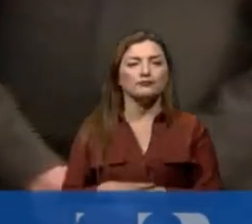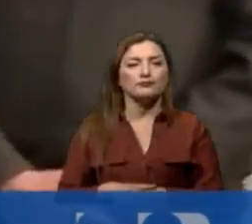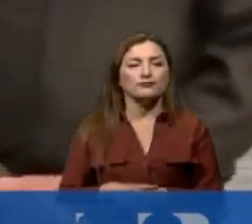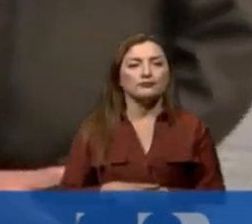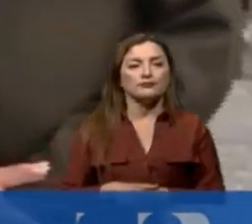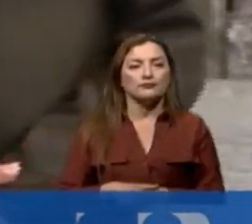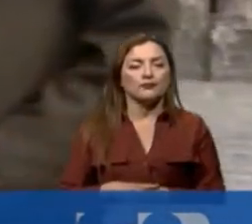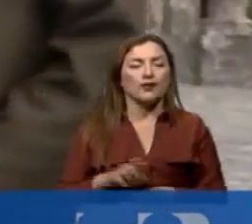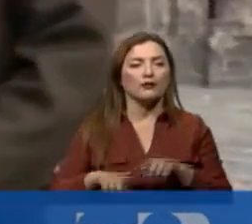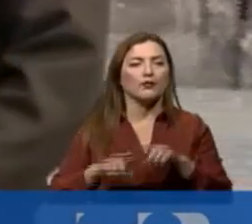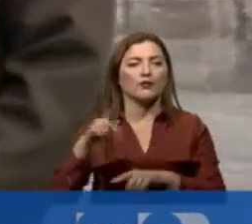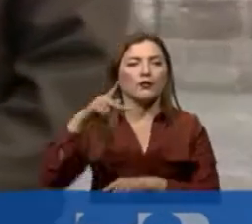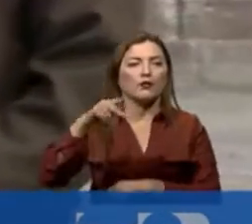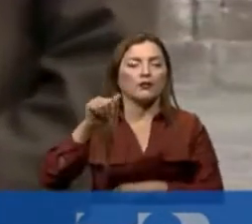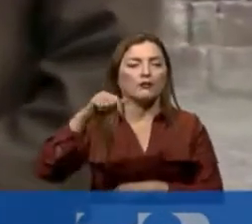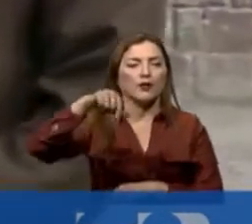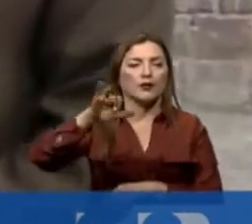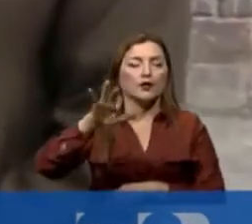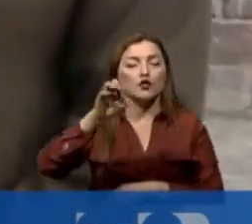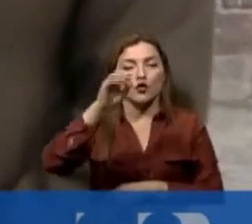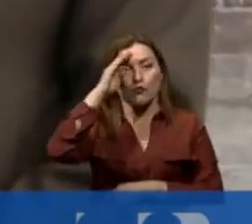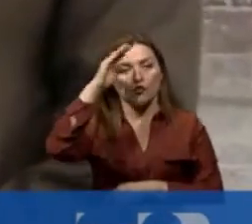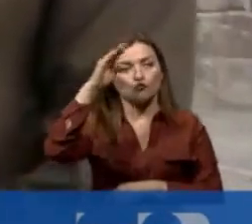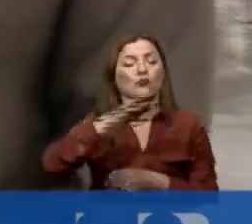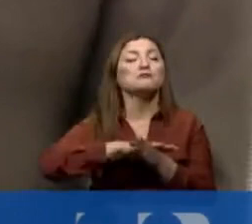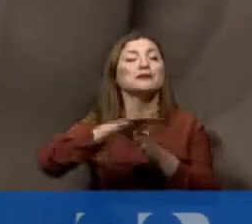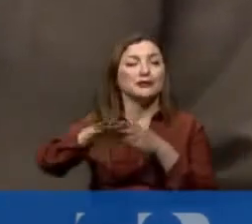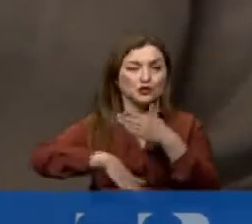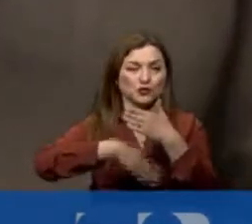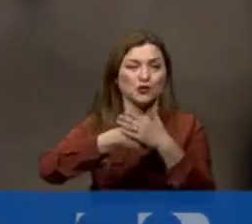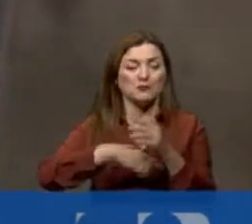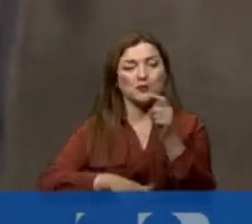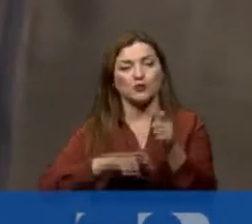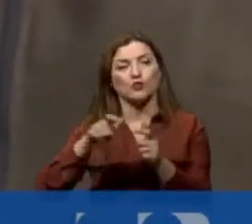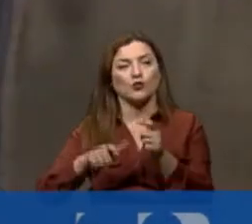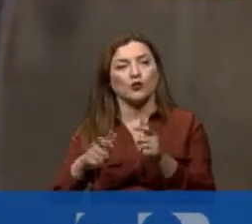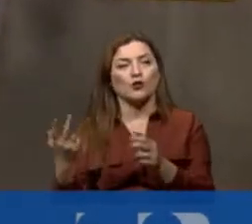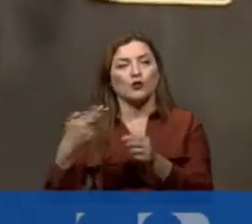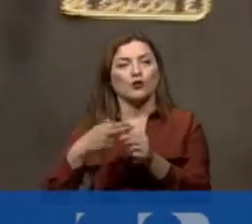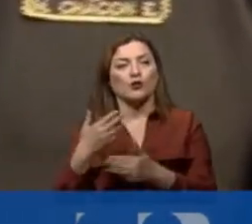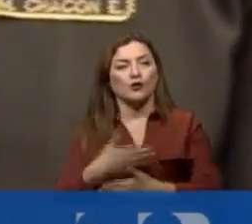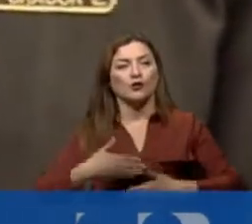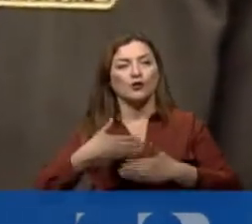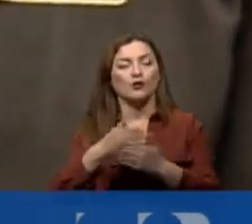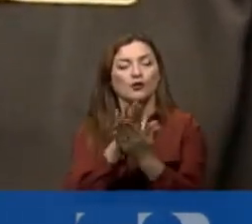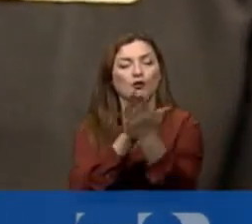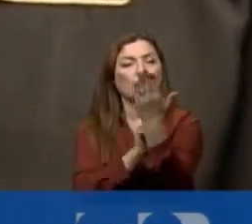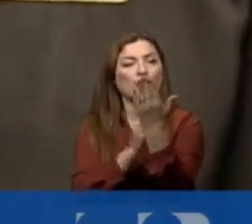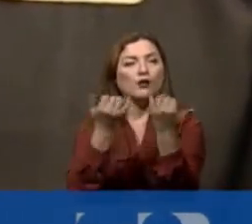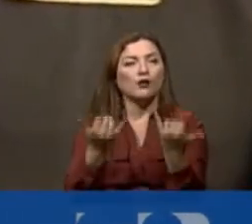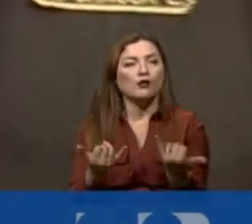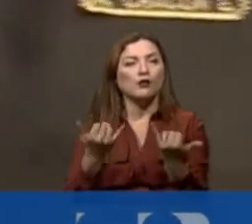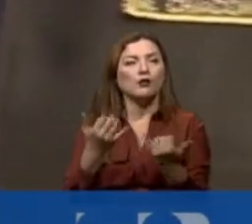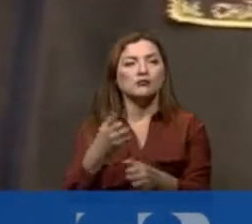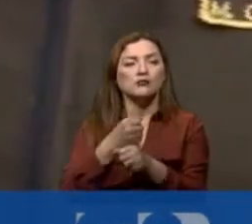querido amigo Paquito, policía Paquito, una invitación para que todas las personas disfruten de este proyecto de plazas seguras